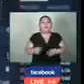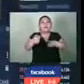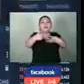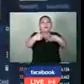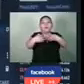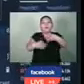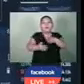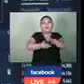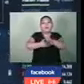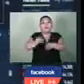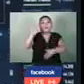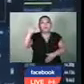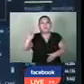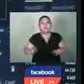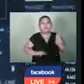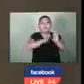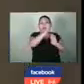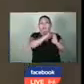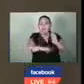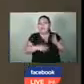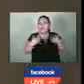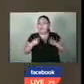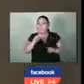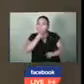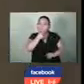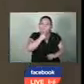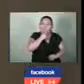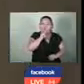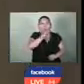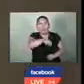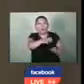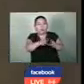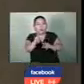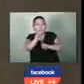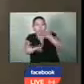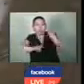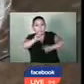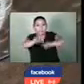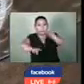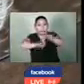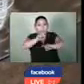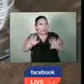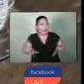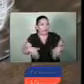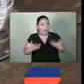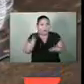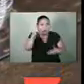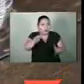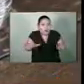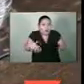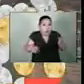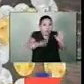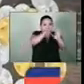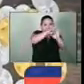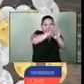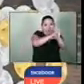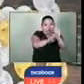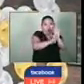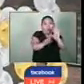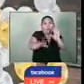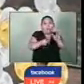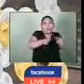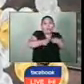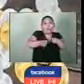de la moneda digital ha sido fuertemente cuestionada por otros sectores porque aseguran que de momento no hay un reglamento que regule la entrada